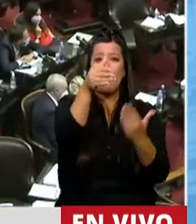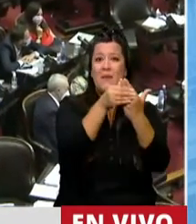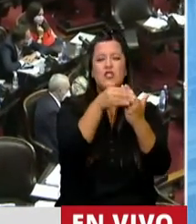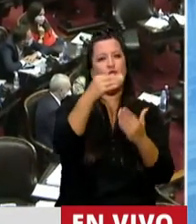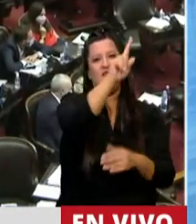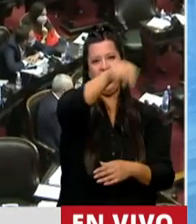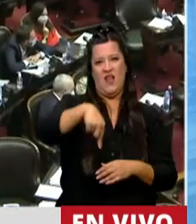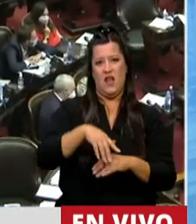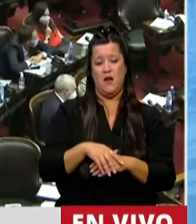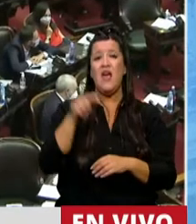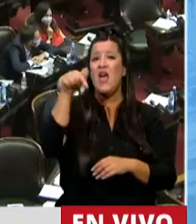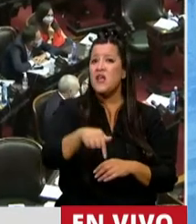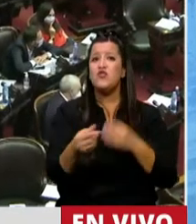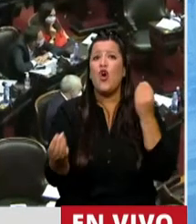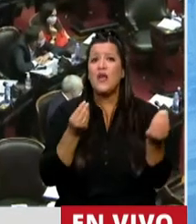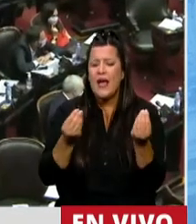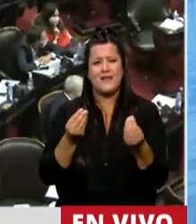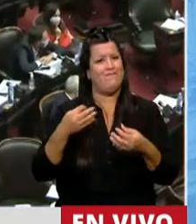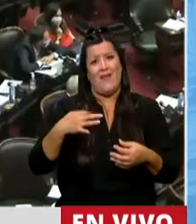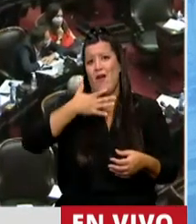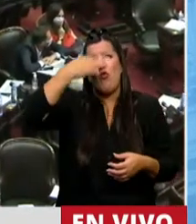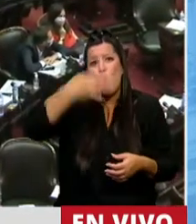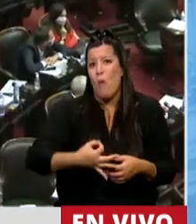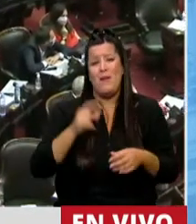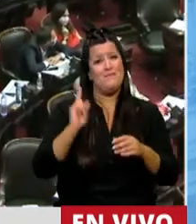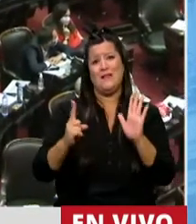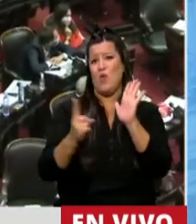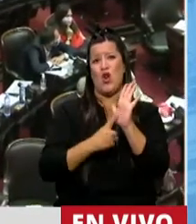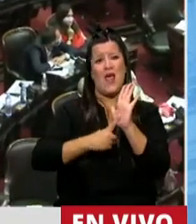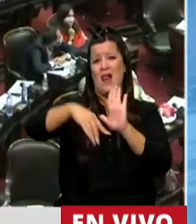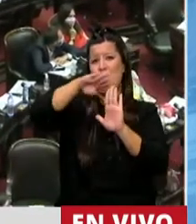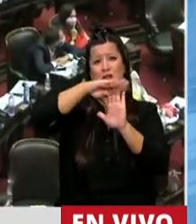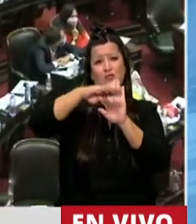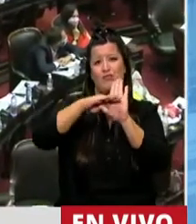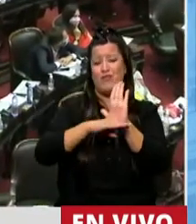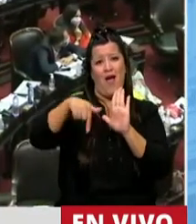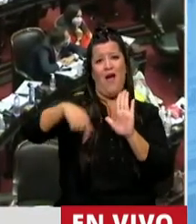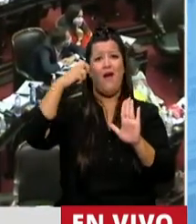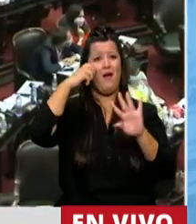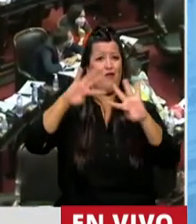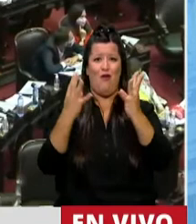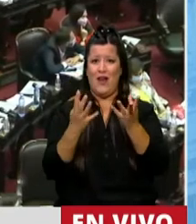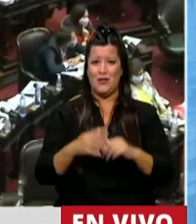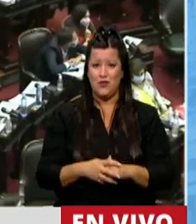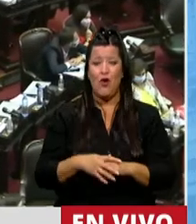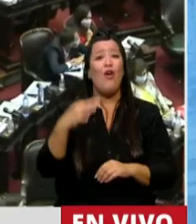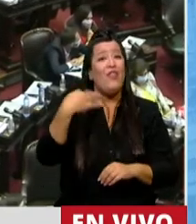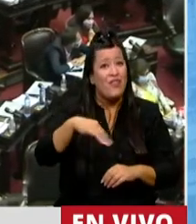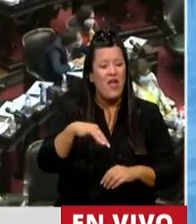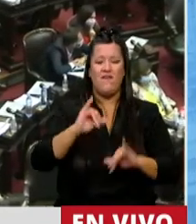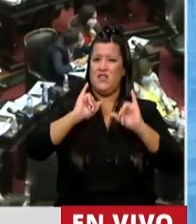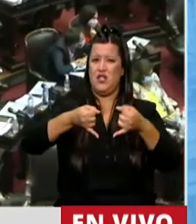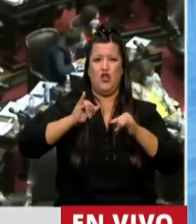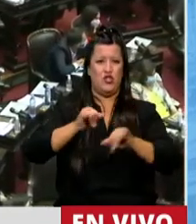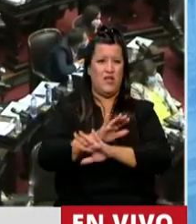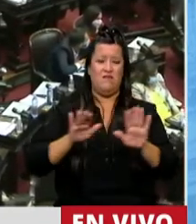no es nada más y nada menos que cumplir con lo que es el reglamento que nos rige. Que sean tratados,